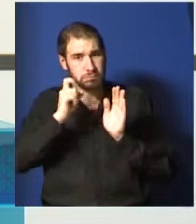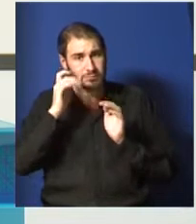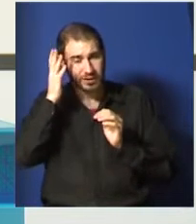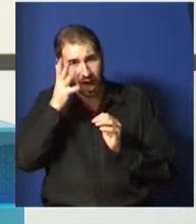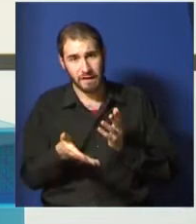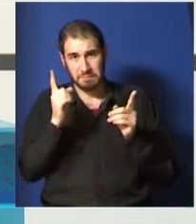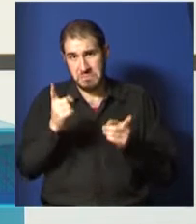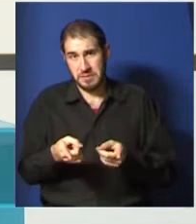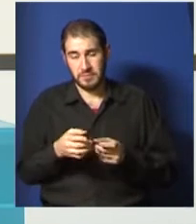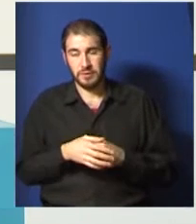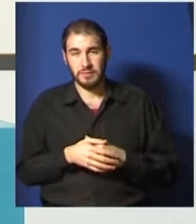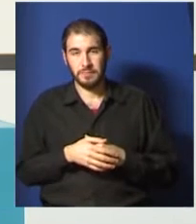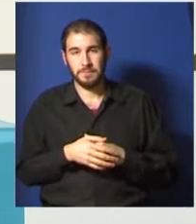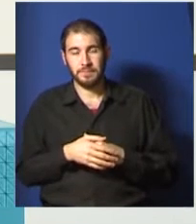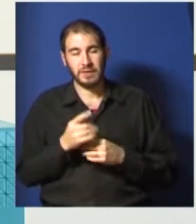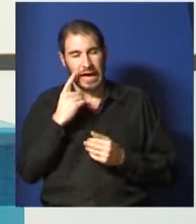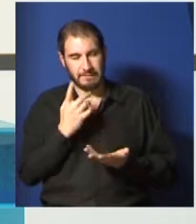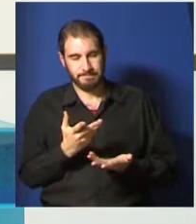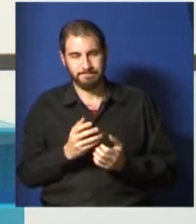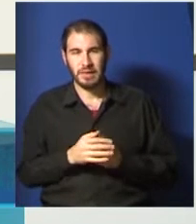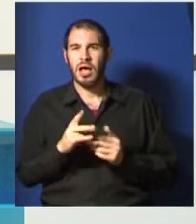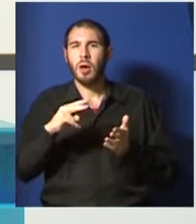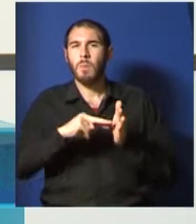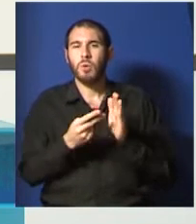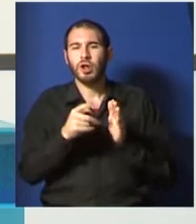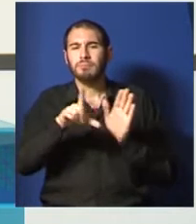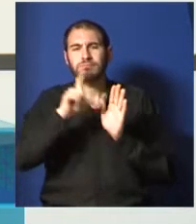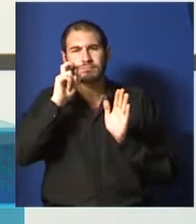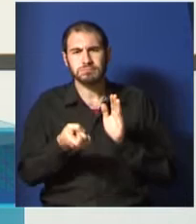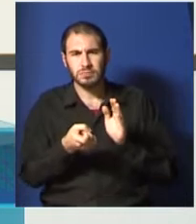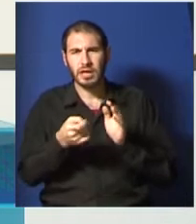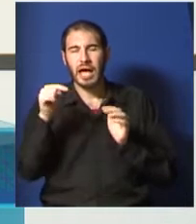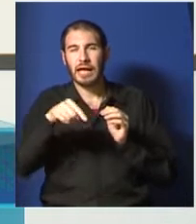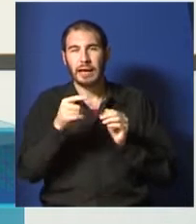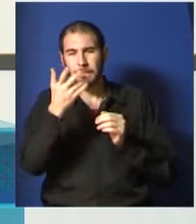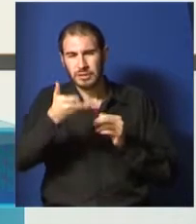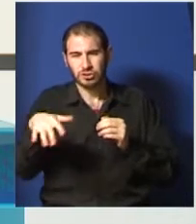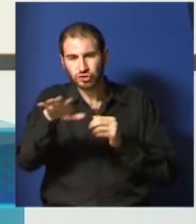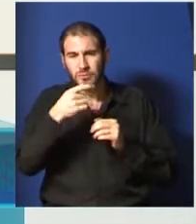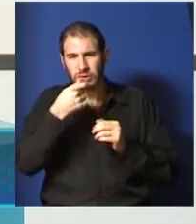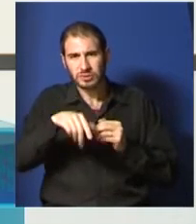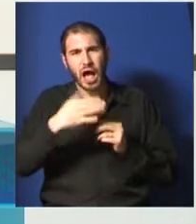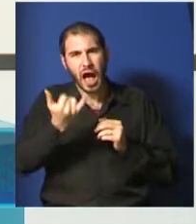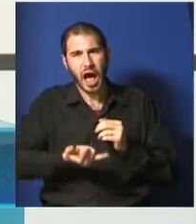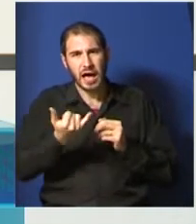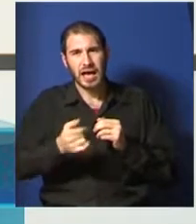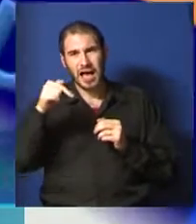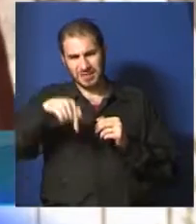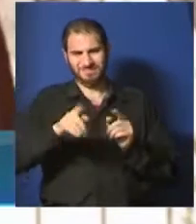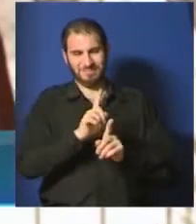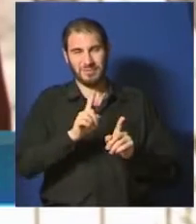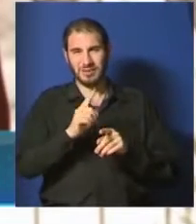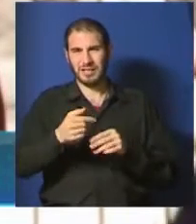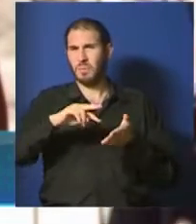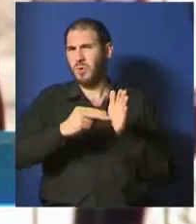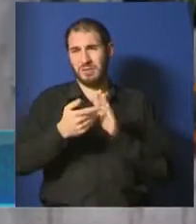decir, no... a ver, el problema de la inseguridad es un problema que aqueja a la sociedad de Mendoza, no desde hoy, es un problema